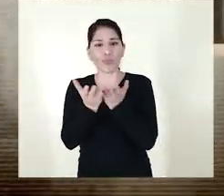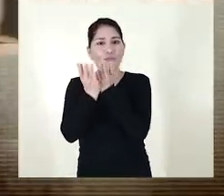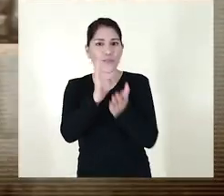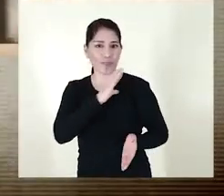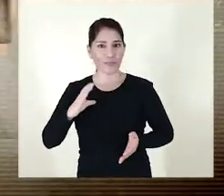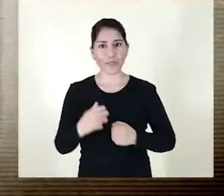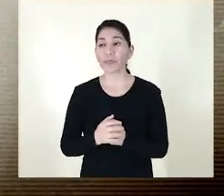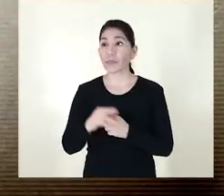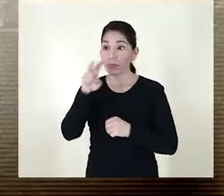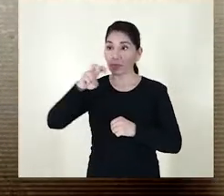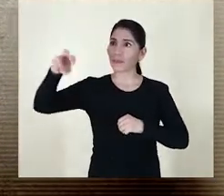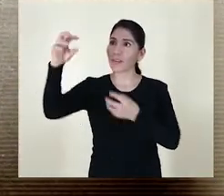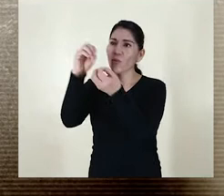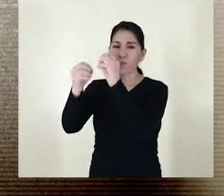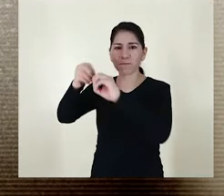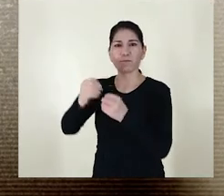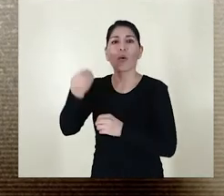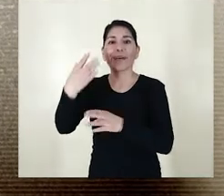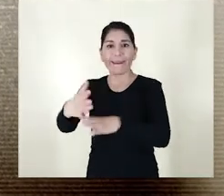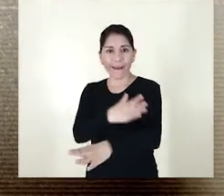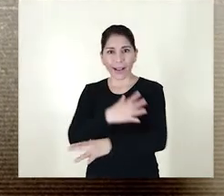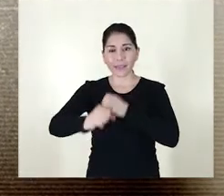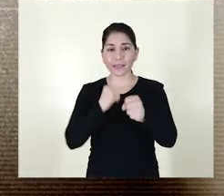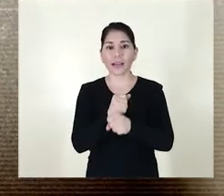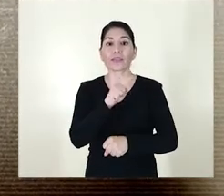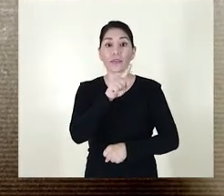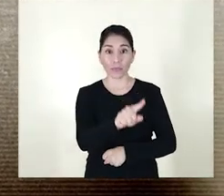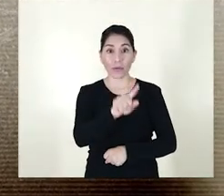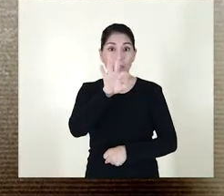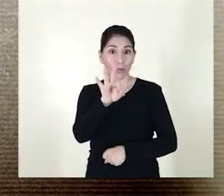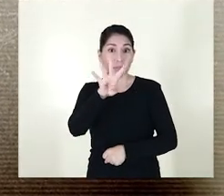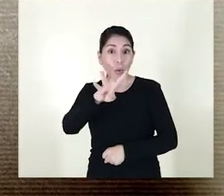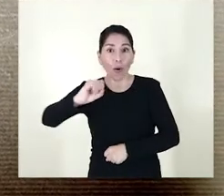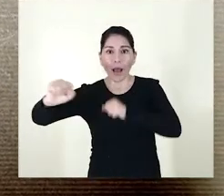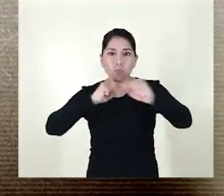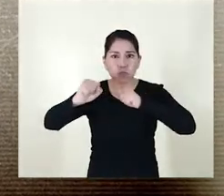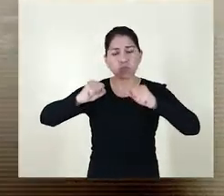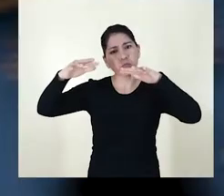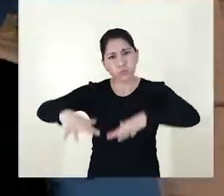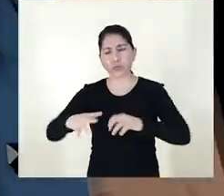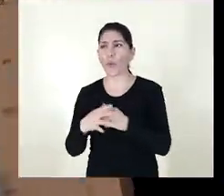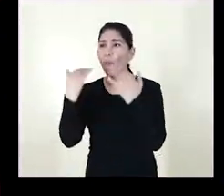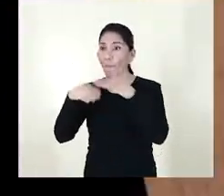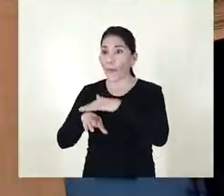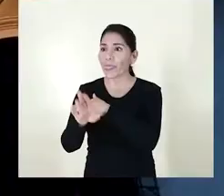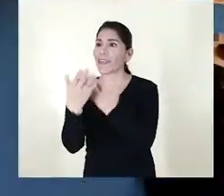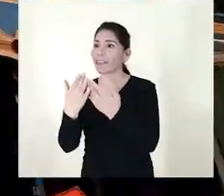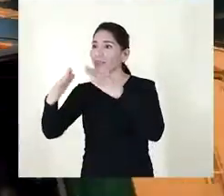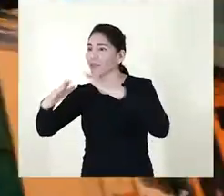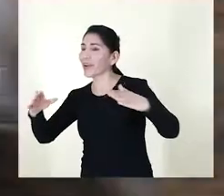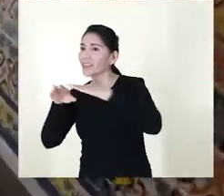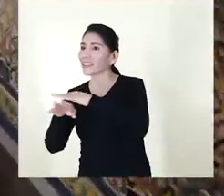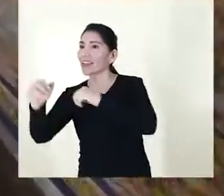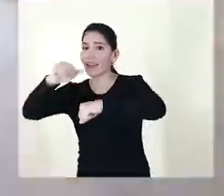sus barcos en el Callao. El mirador fue restaurado después de su desaparición en el terremoto de 1940. Por dentro, el